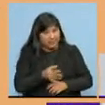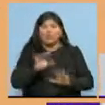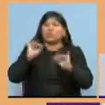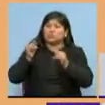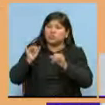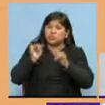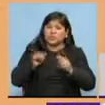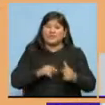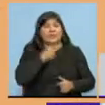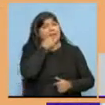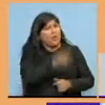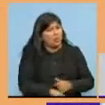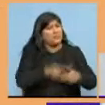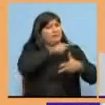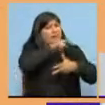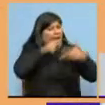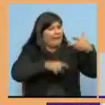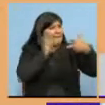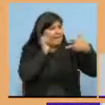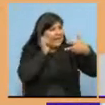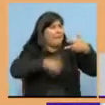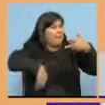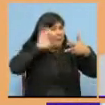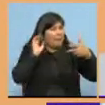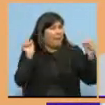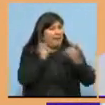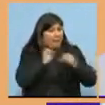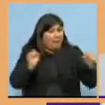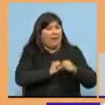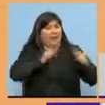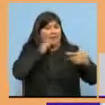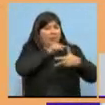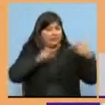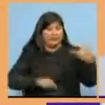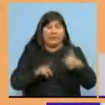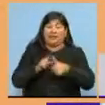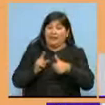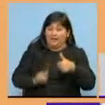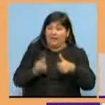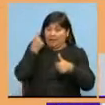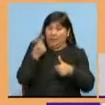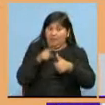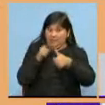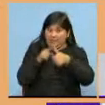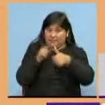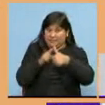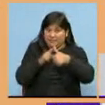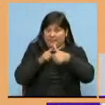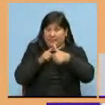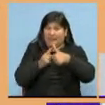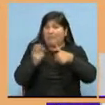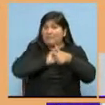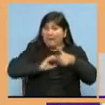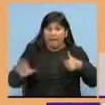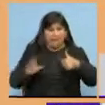telecomunicaciones en primer lugar bancos y financieras y después planes de ahorro lo que implica incluso también las concesionarias y sus